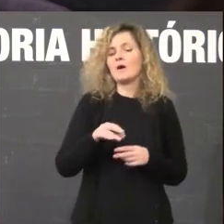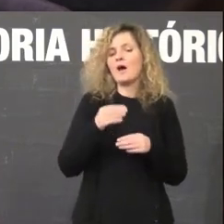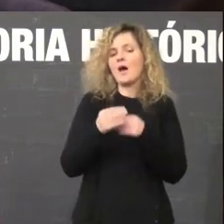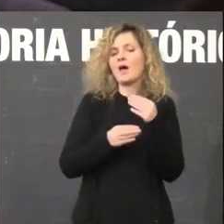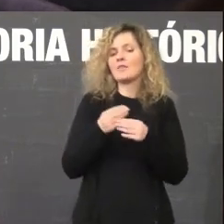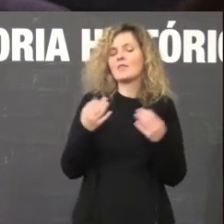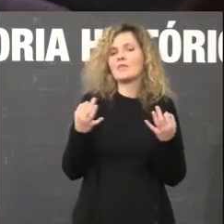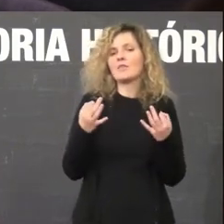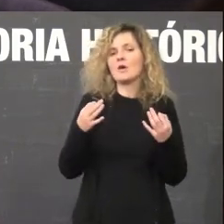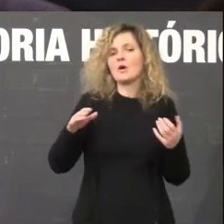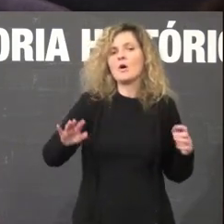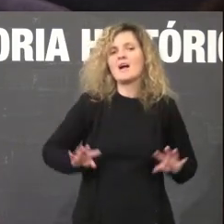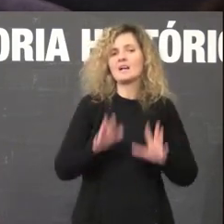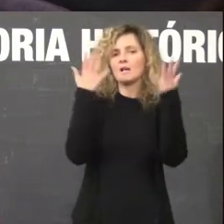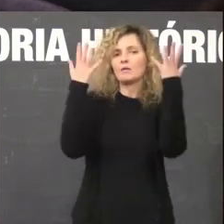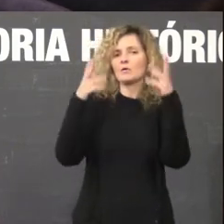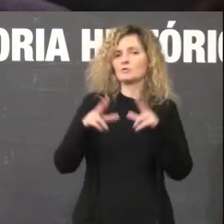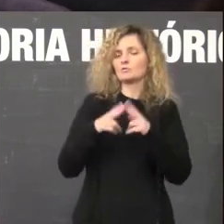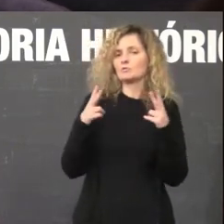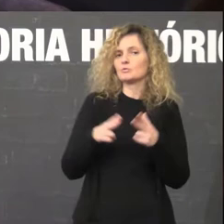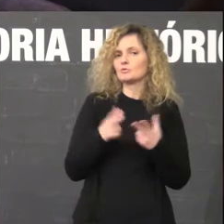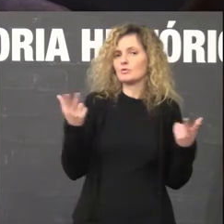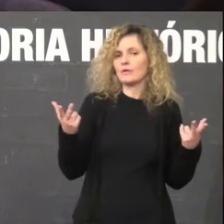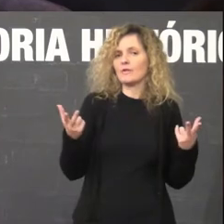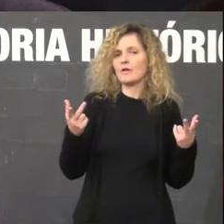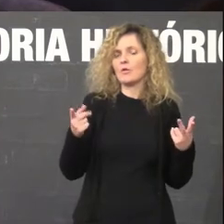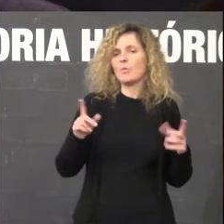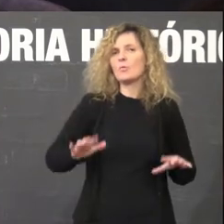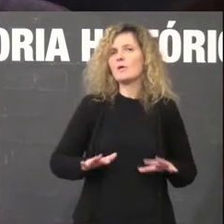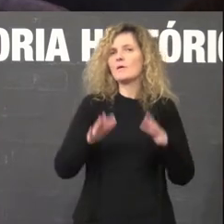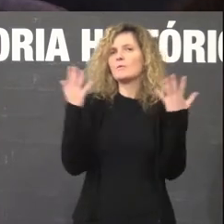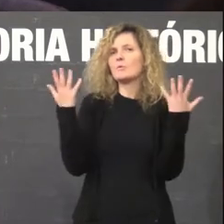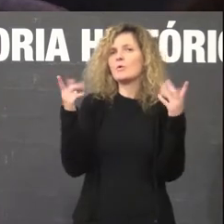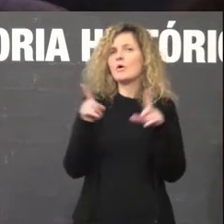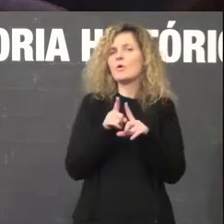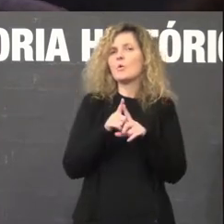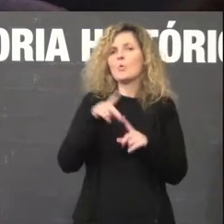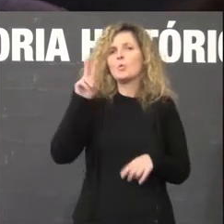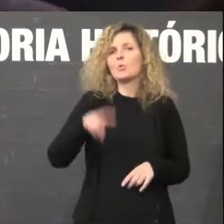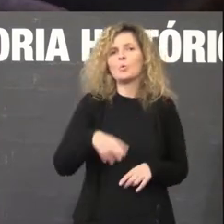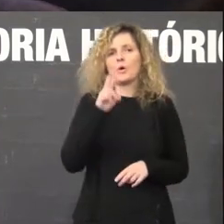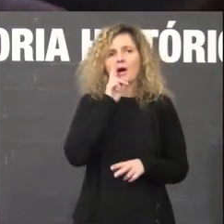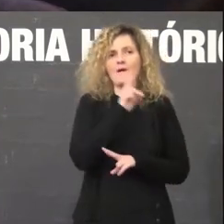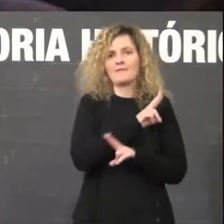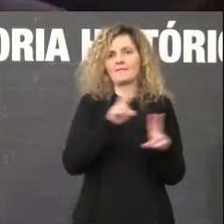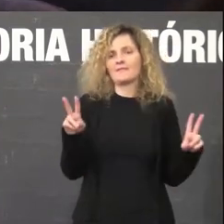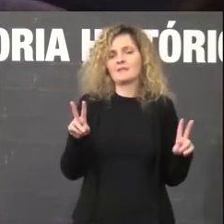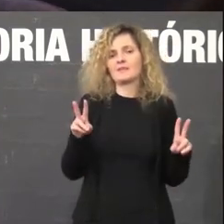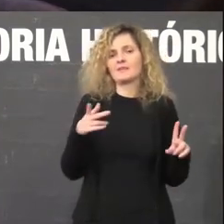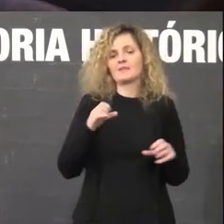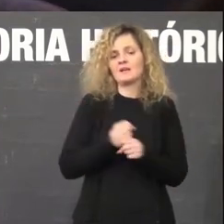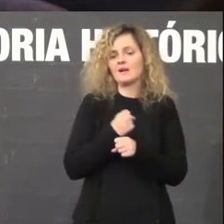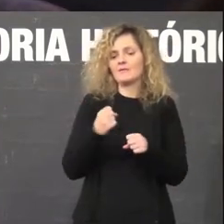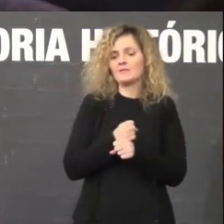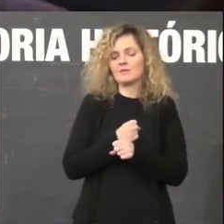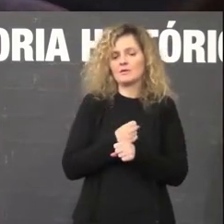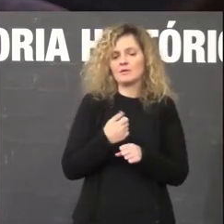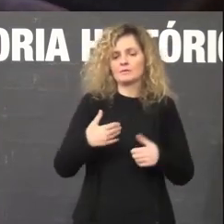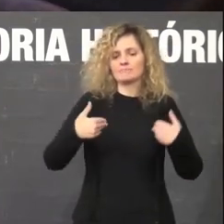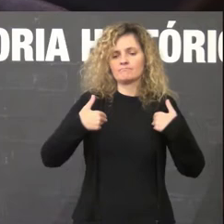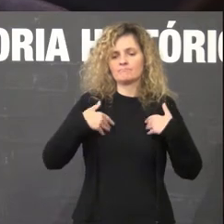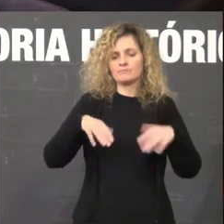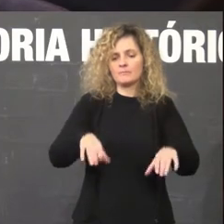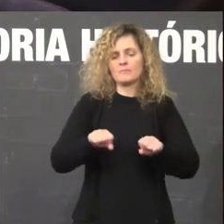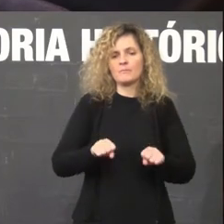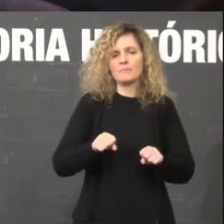realizar unha revolución social, non? Unha revolución como nunca se tiña feito, non? Os traballadores toman mandos dos